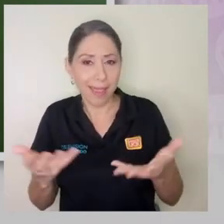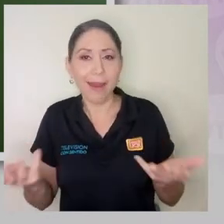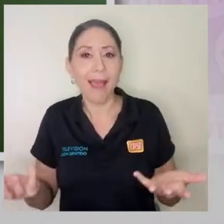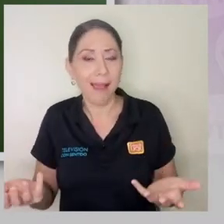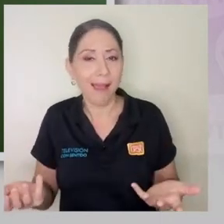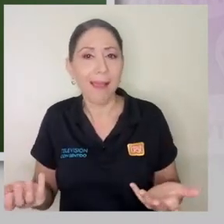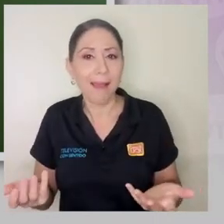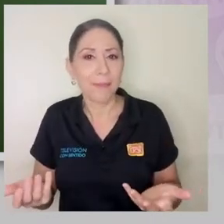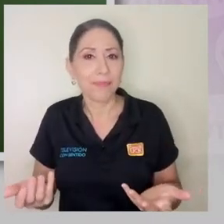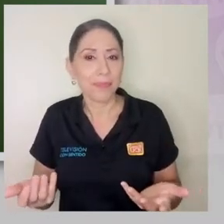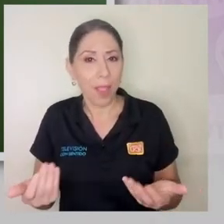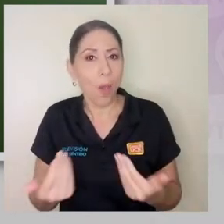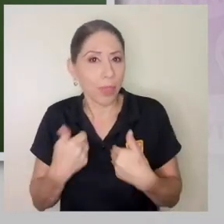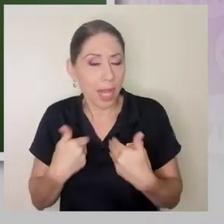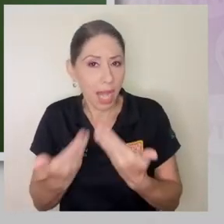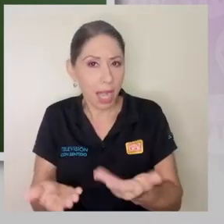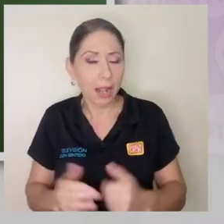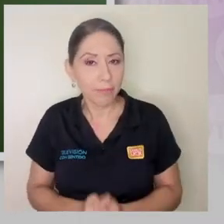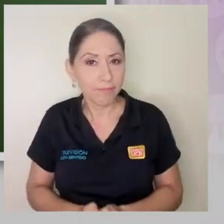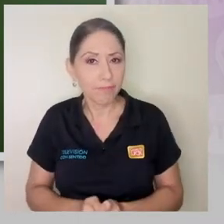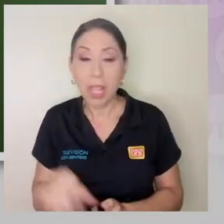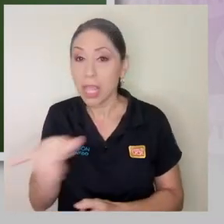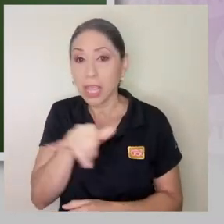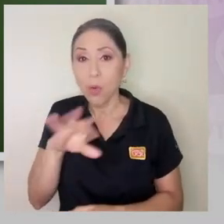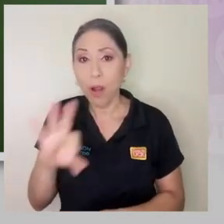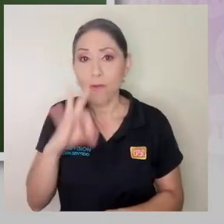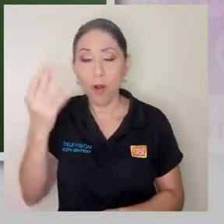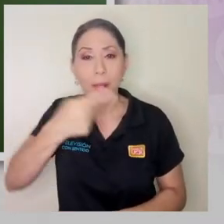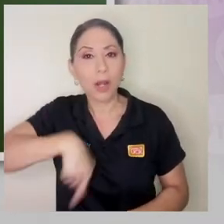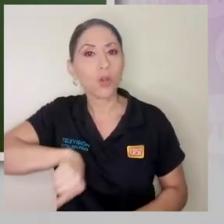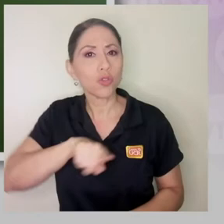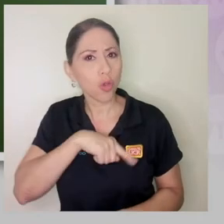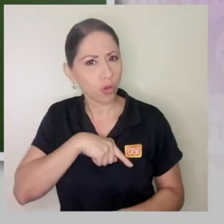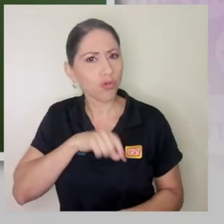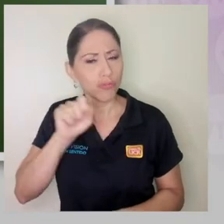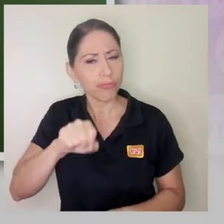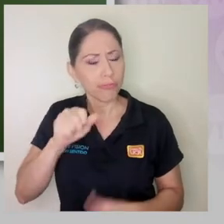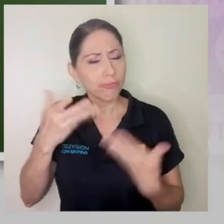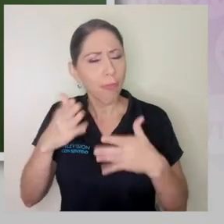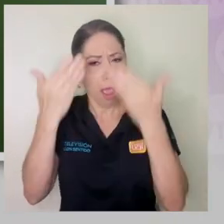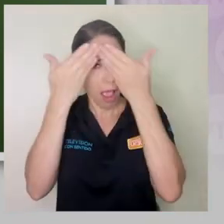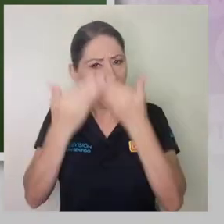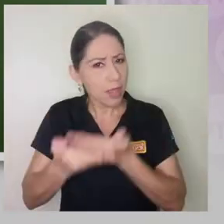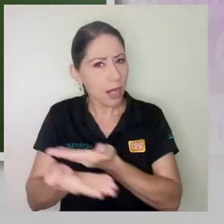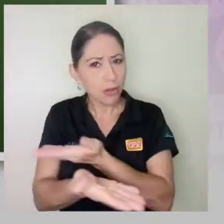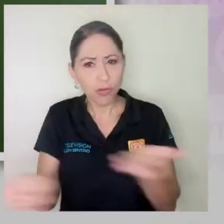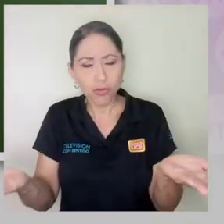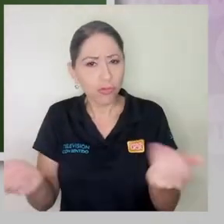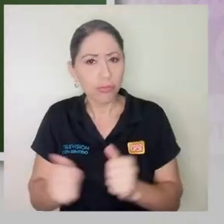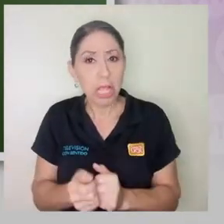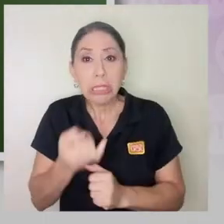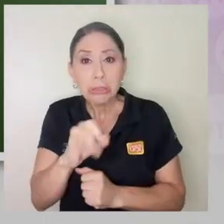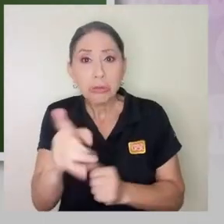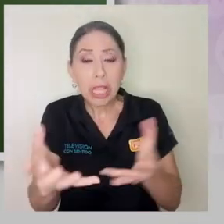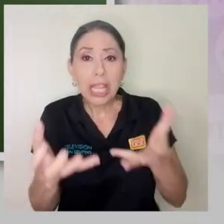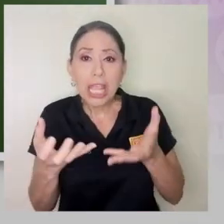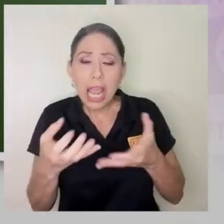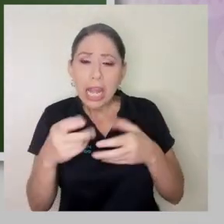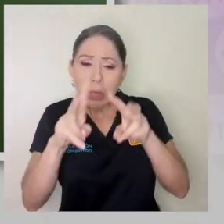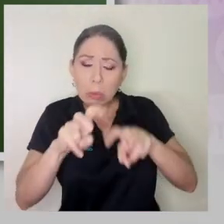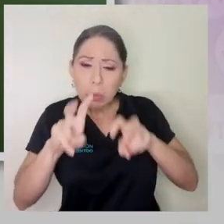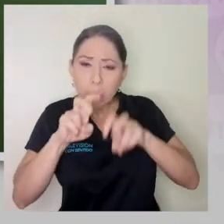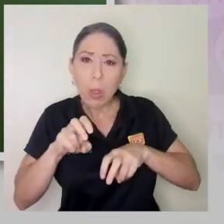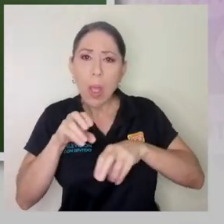quiera obtenerla. Y de igual forma nosotros sí hemos sido muy abiertos en que quien quiera hacer medición y necesite